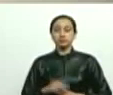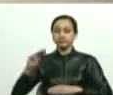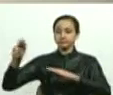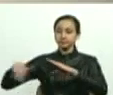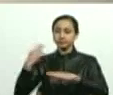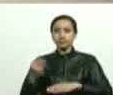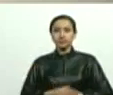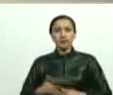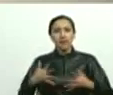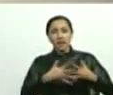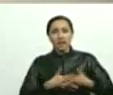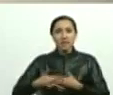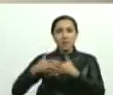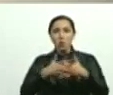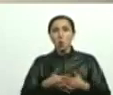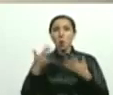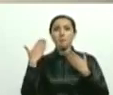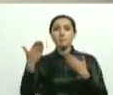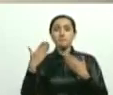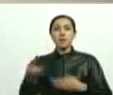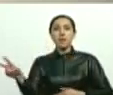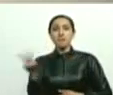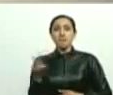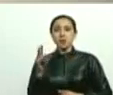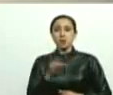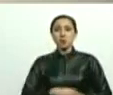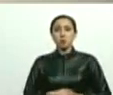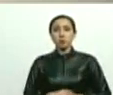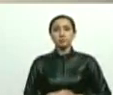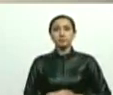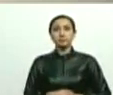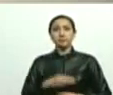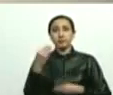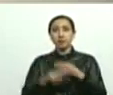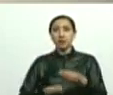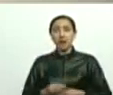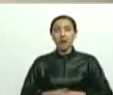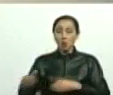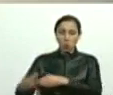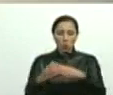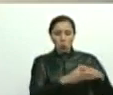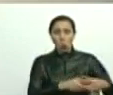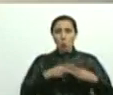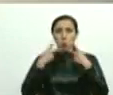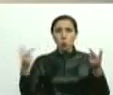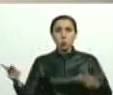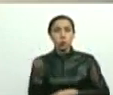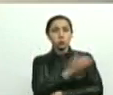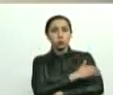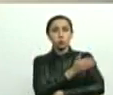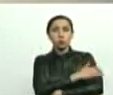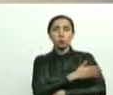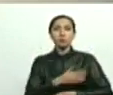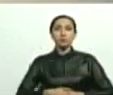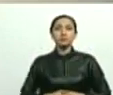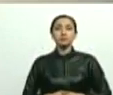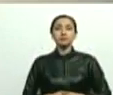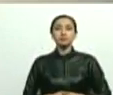Estados Unidos pide a Venezuela levantar veto a partidos políticos y dirigentes opositores.